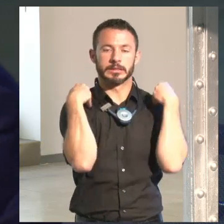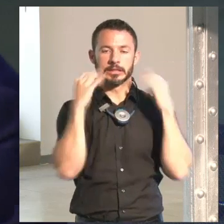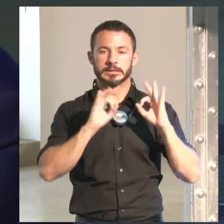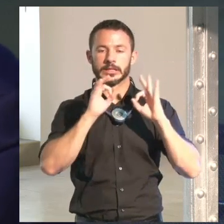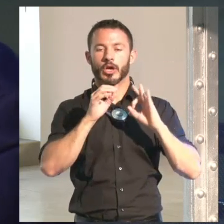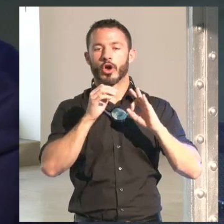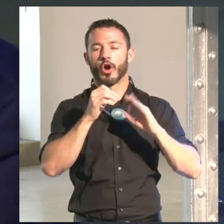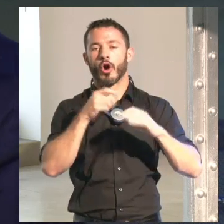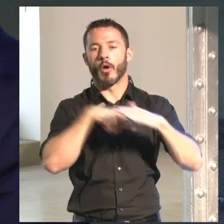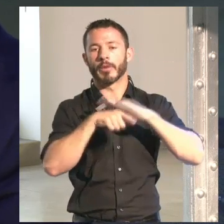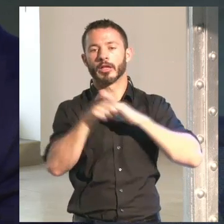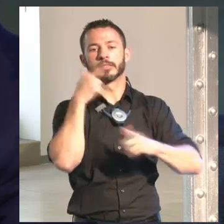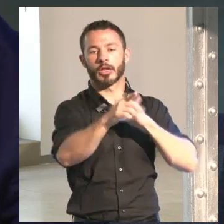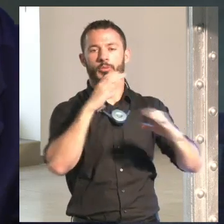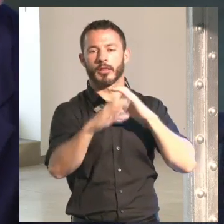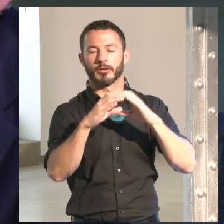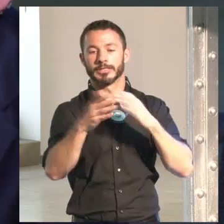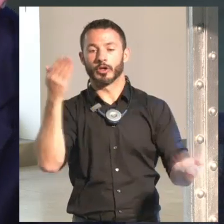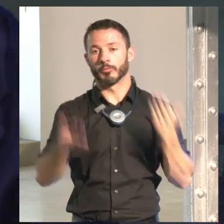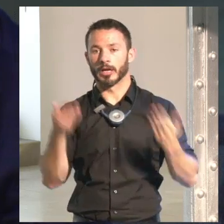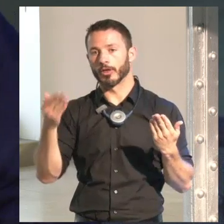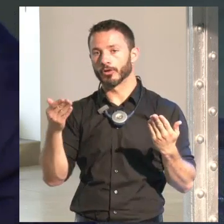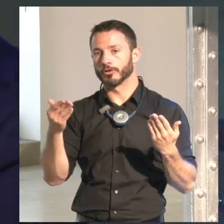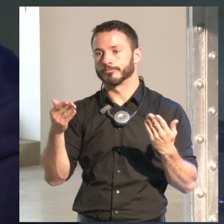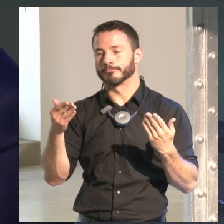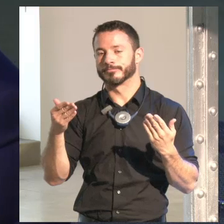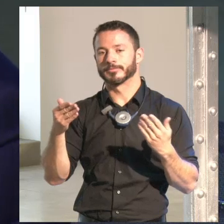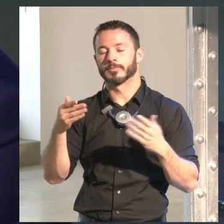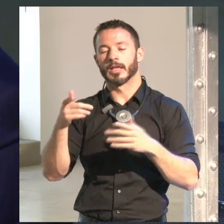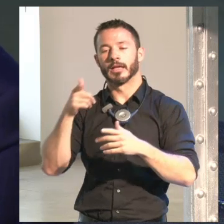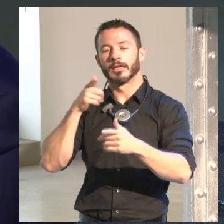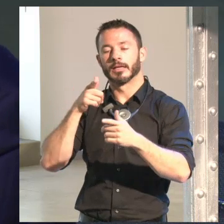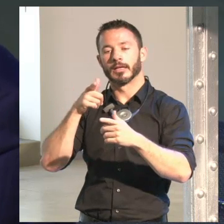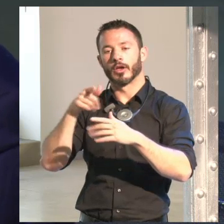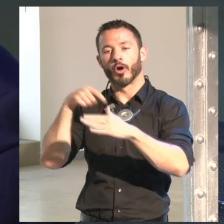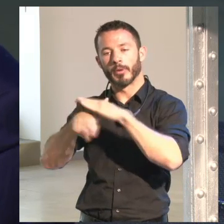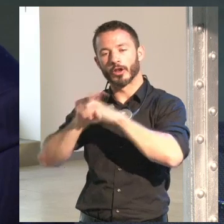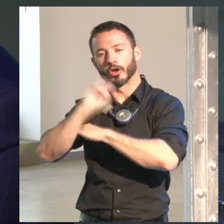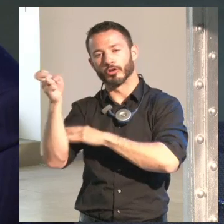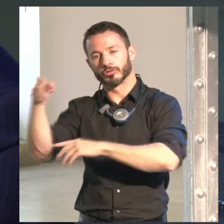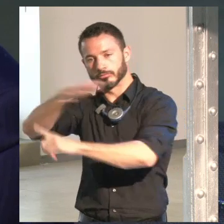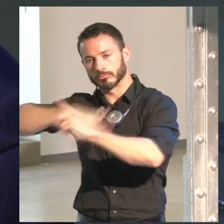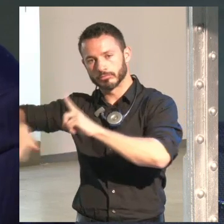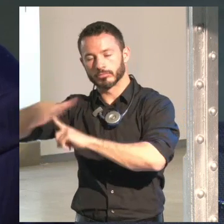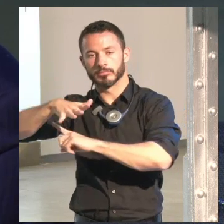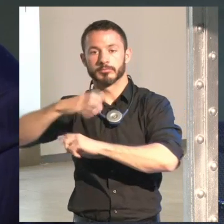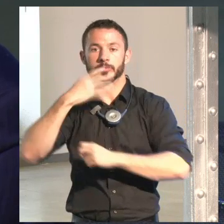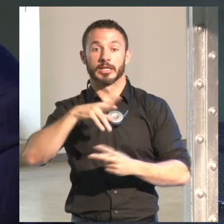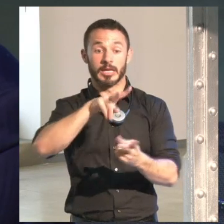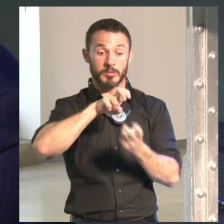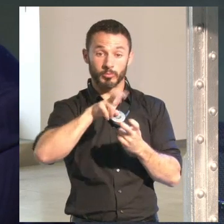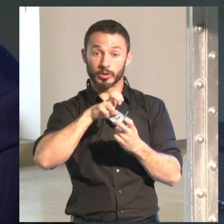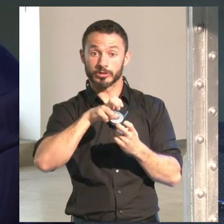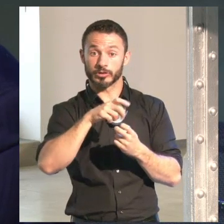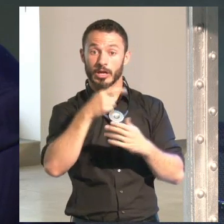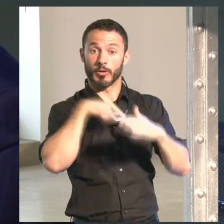España y luego compararlos y enfrentarlos con otros de nuestro entorno, ¿no? Bueno, allí nos salía que entre todos los impuestos que pagaba